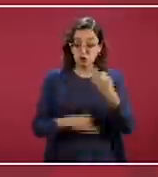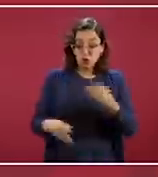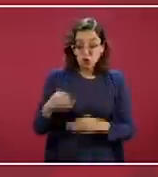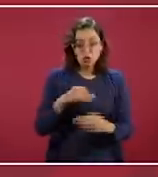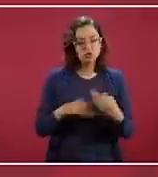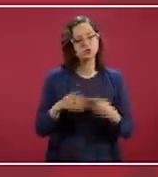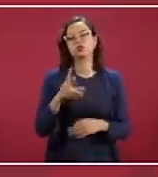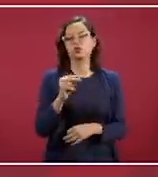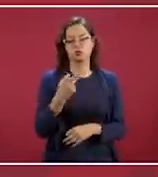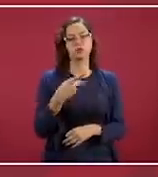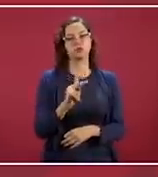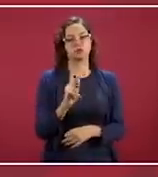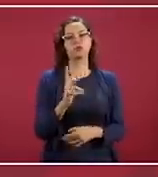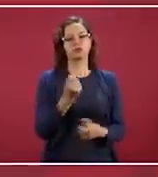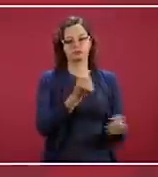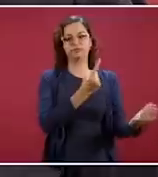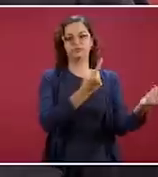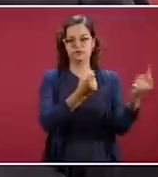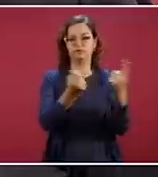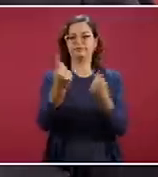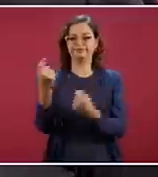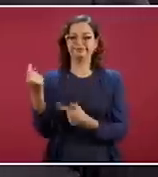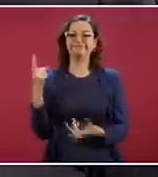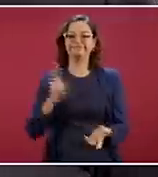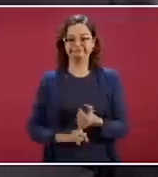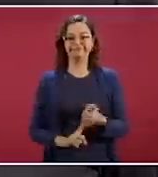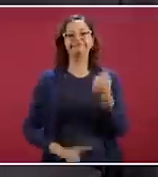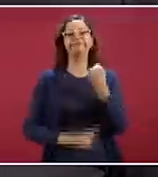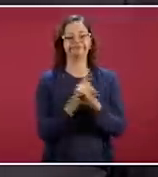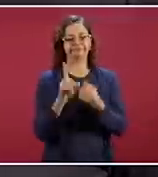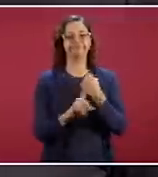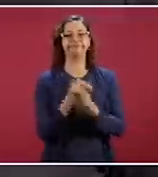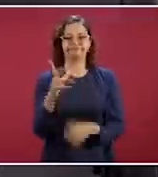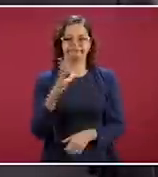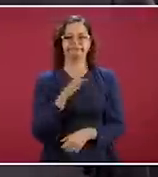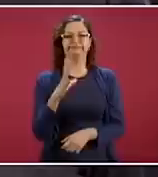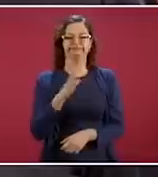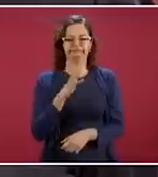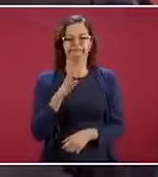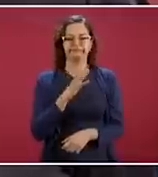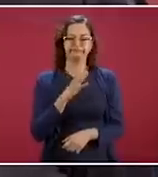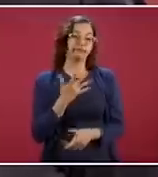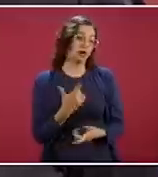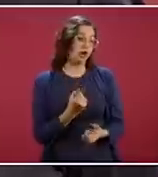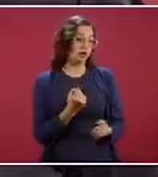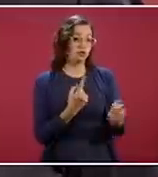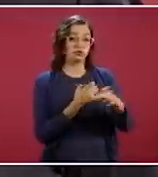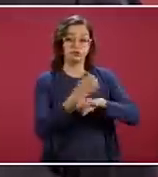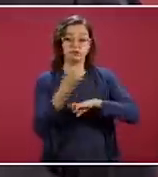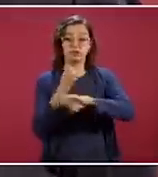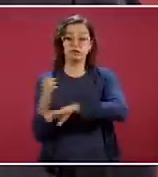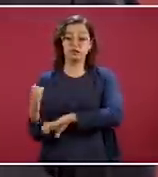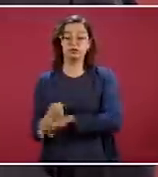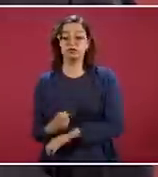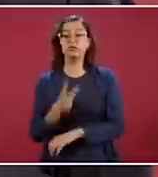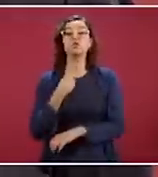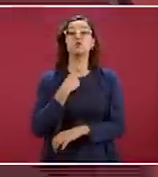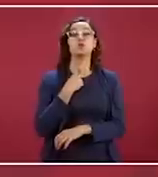pero sí hay problemas financieros en estados, en